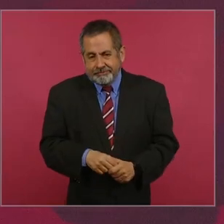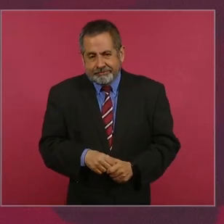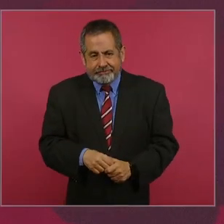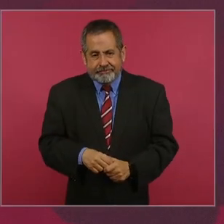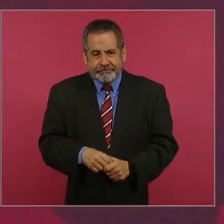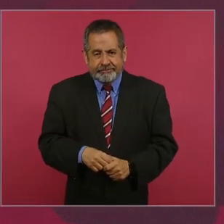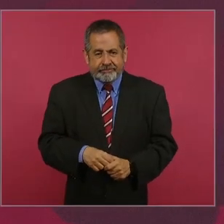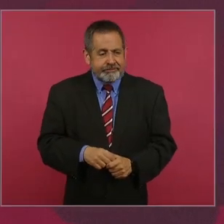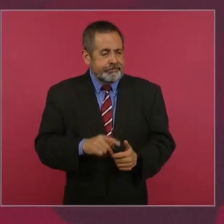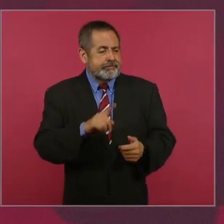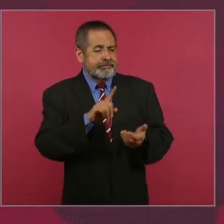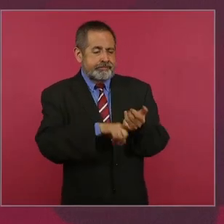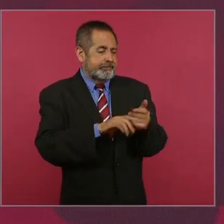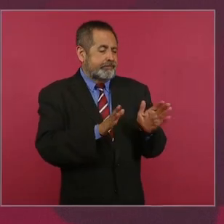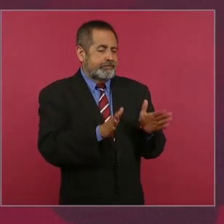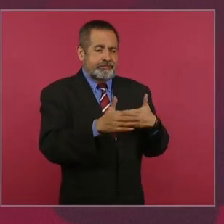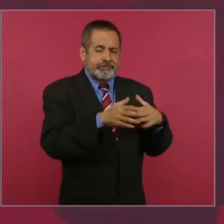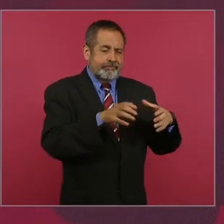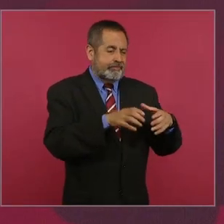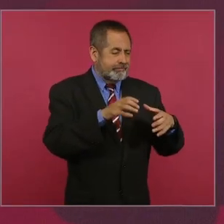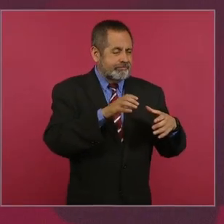Bloque Conservador,